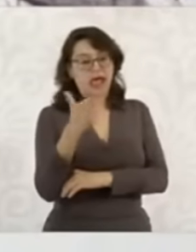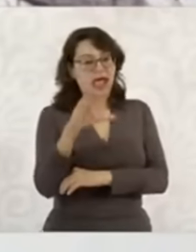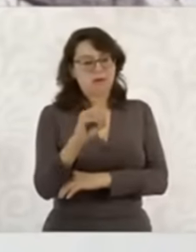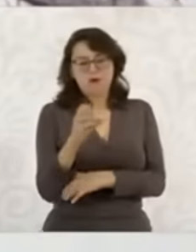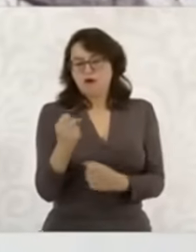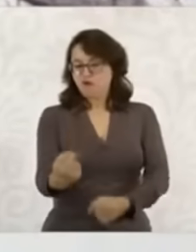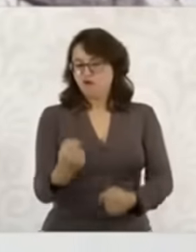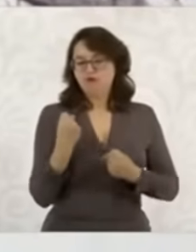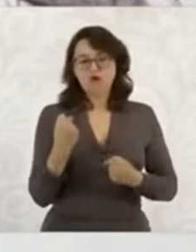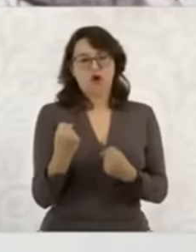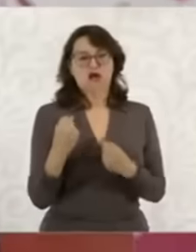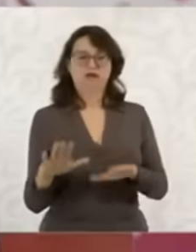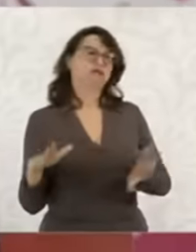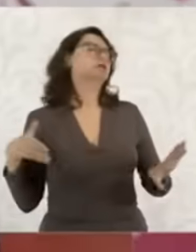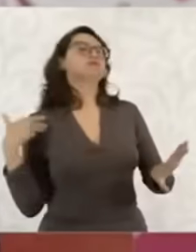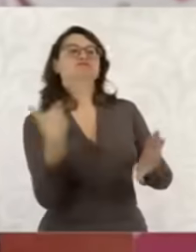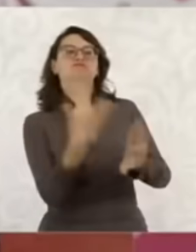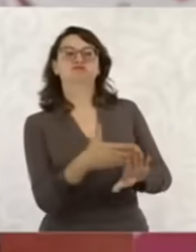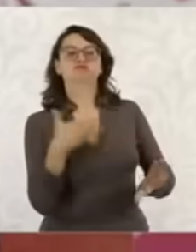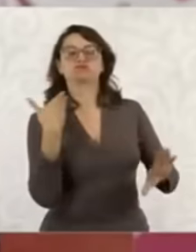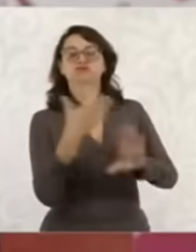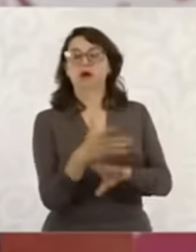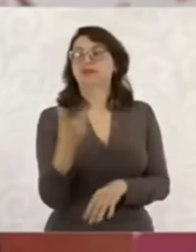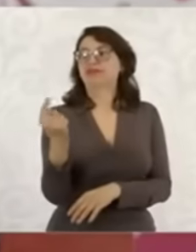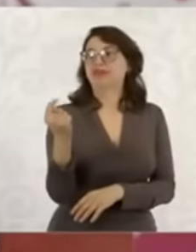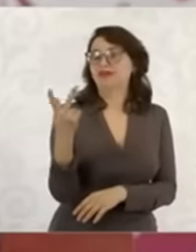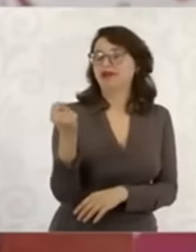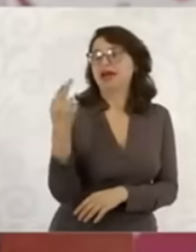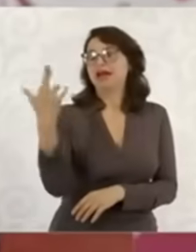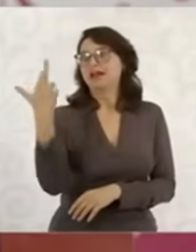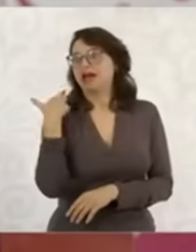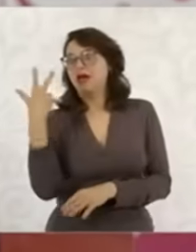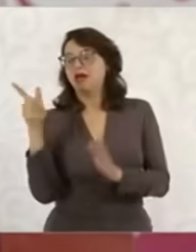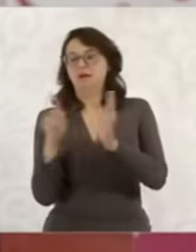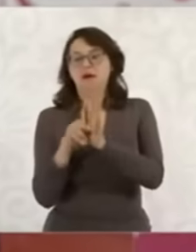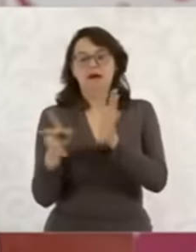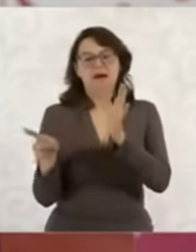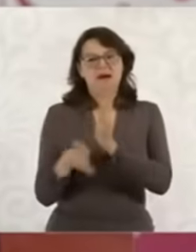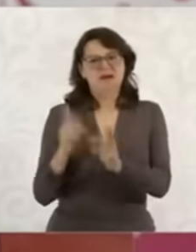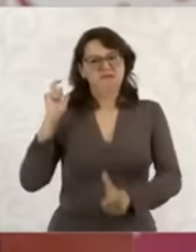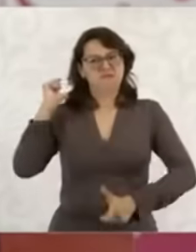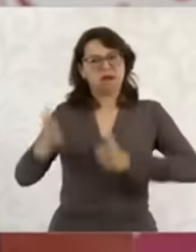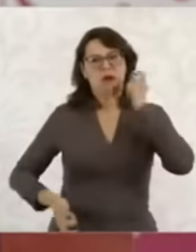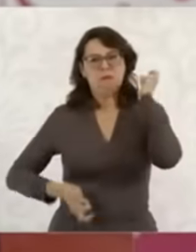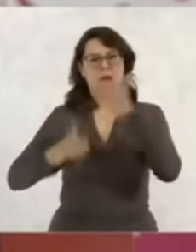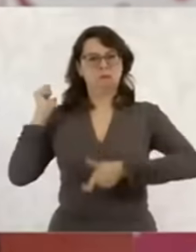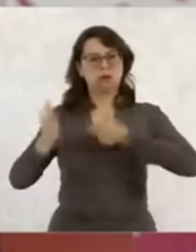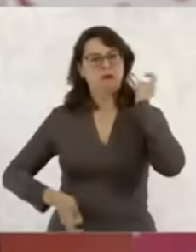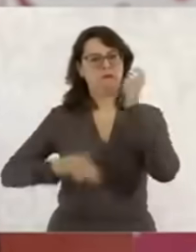pagada en los medios de comunicación por muchos empresarios.